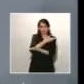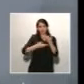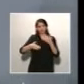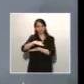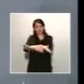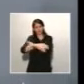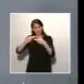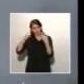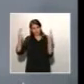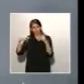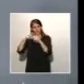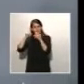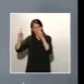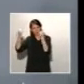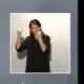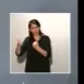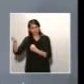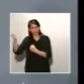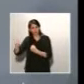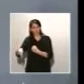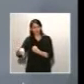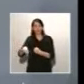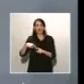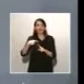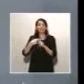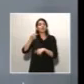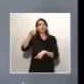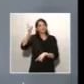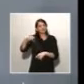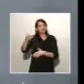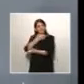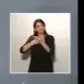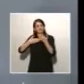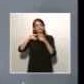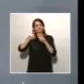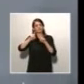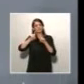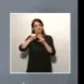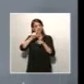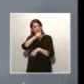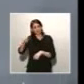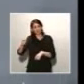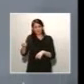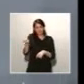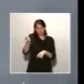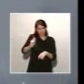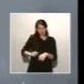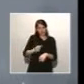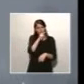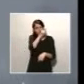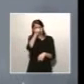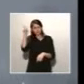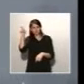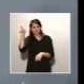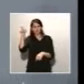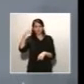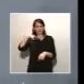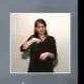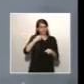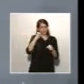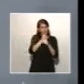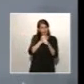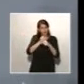importante, las personas que forman parte de ellas, trabajando sin descanso, para atajar esta